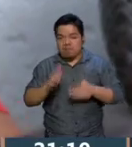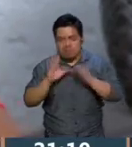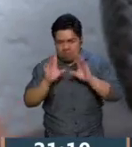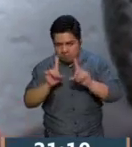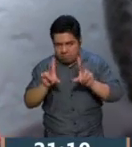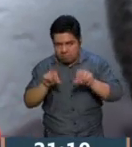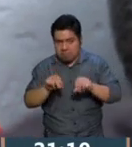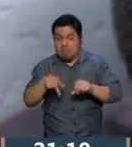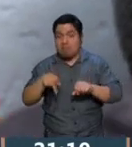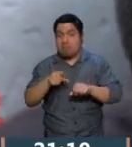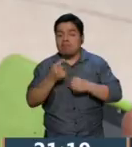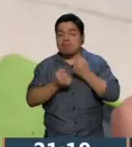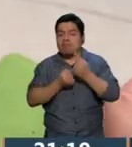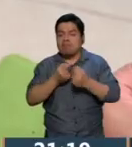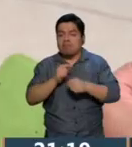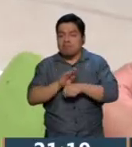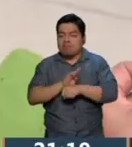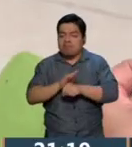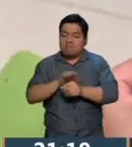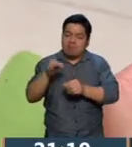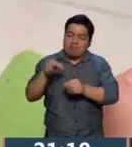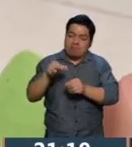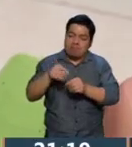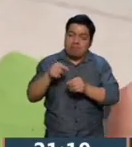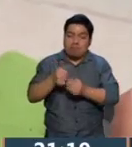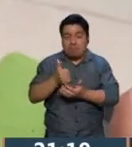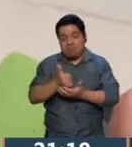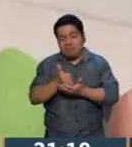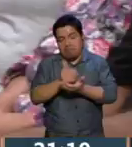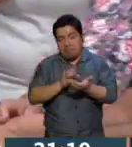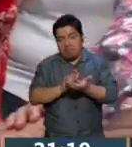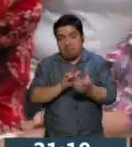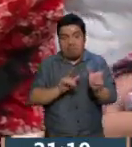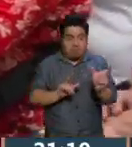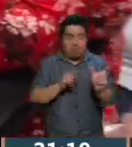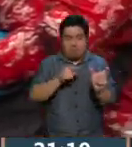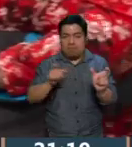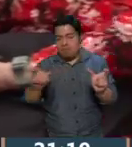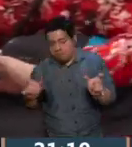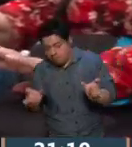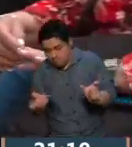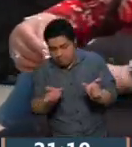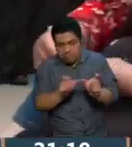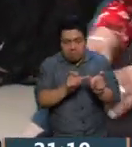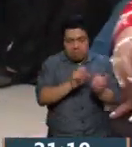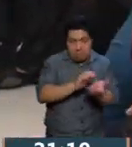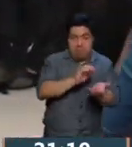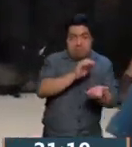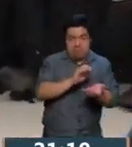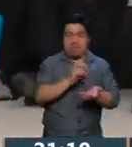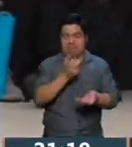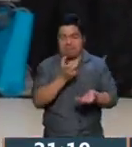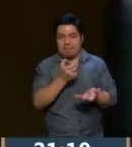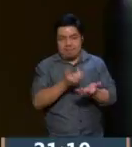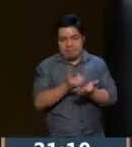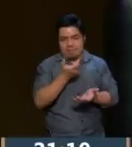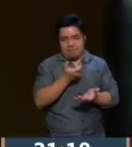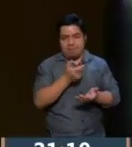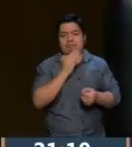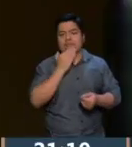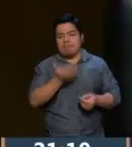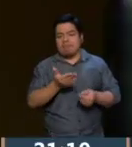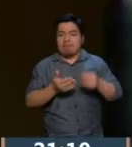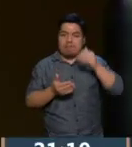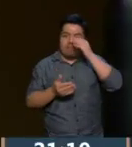busca beneficiar a quienes tienen sus ahorros en dichas cuentas, complementando así el monto de pensiones que ofrecen. El